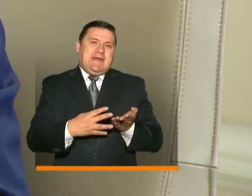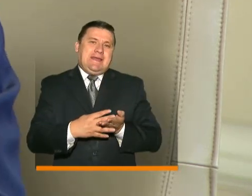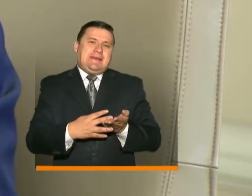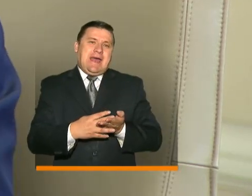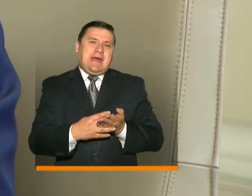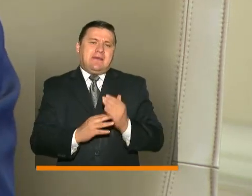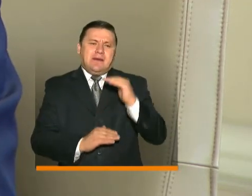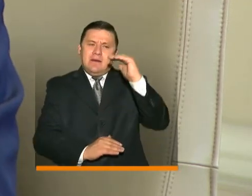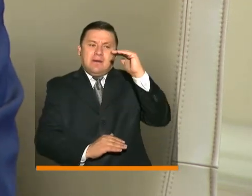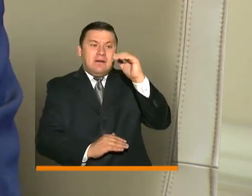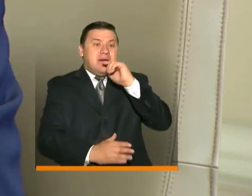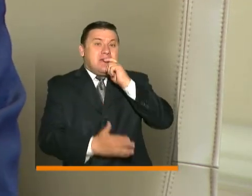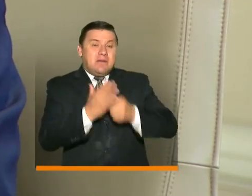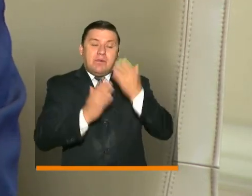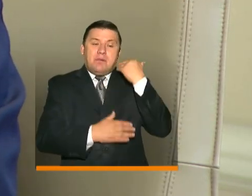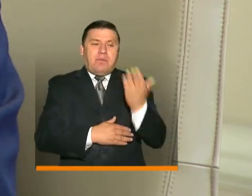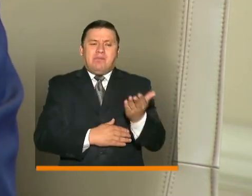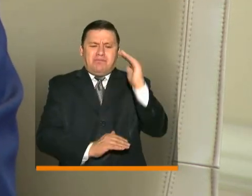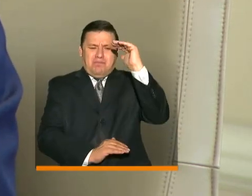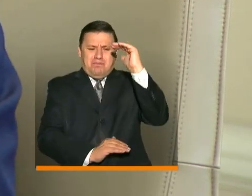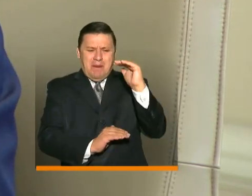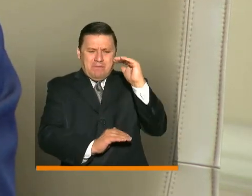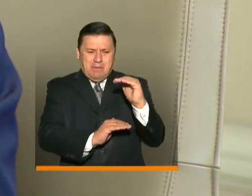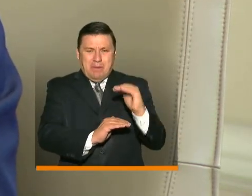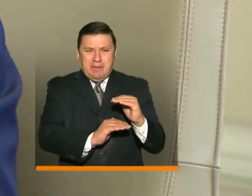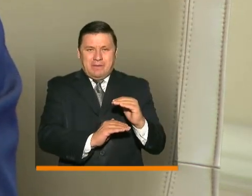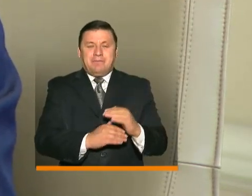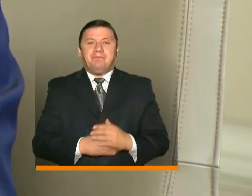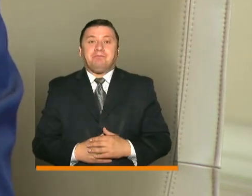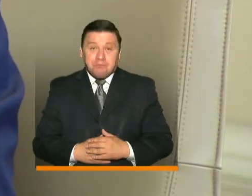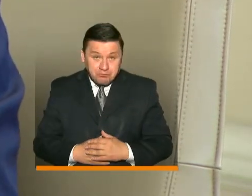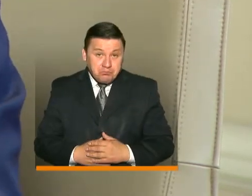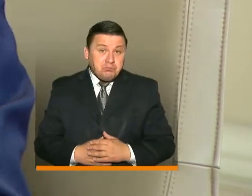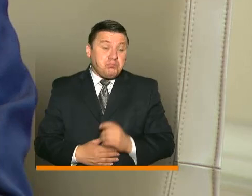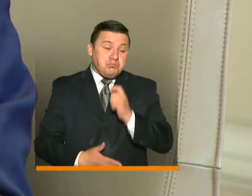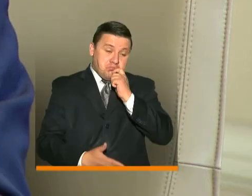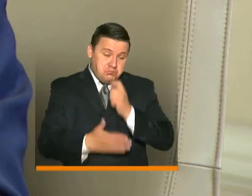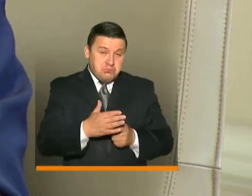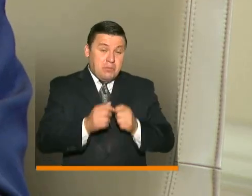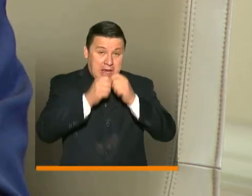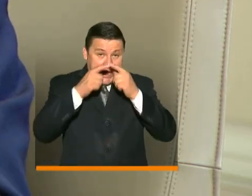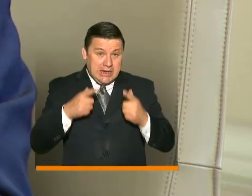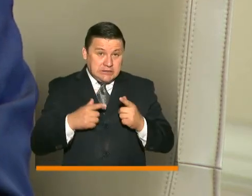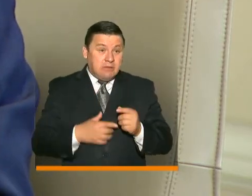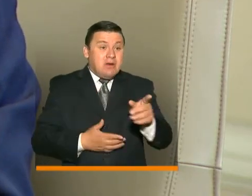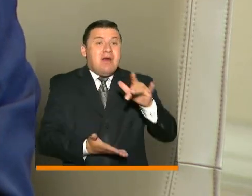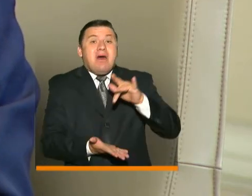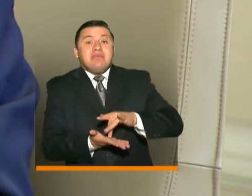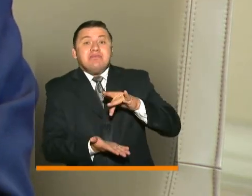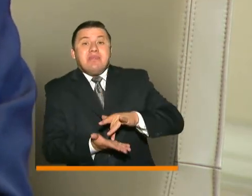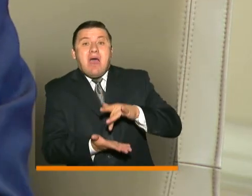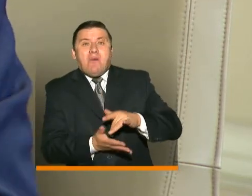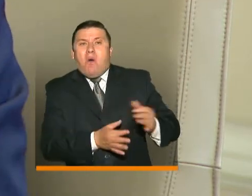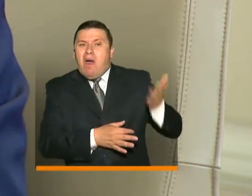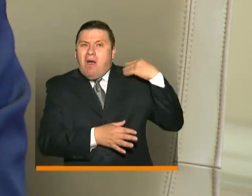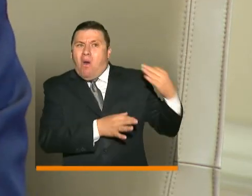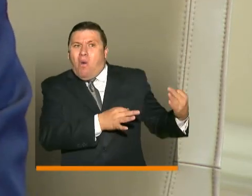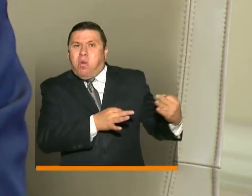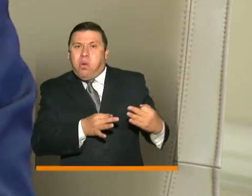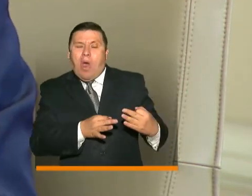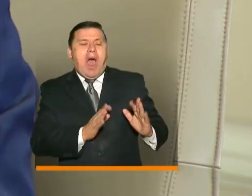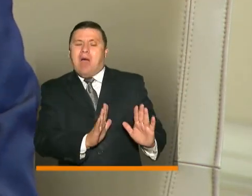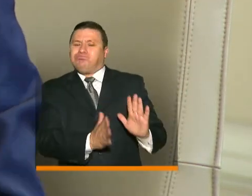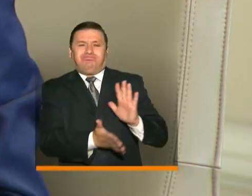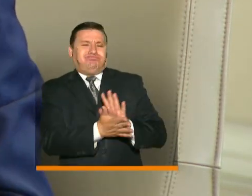reduce a casi la mitad ese proceso de reestructuración. Beneficios tributarios también para los deudores por este proceso.